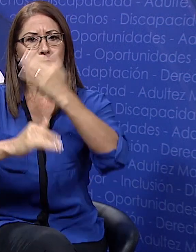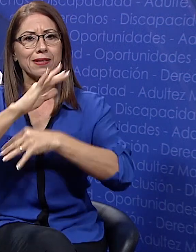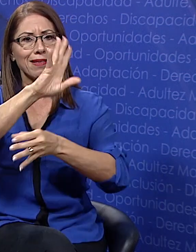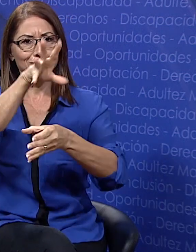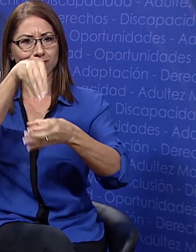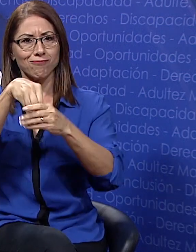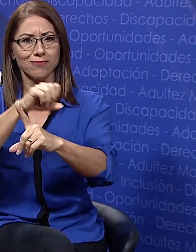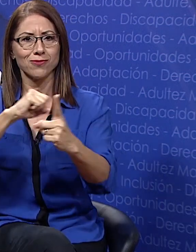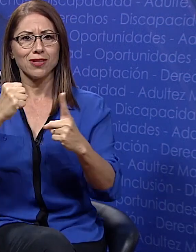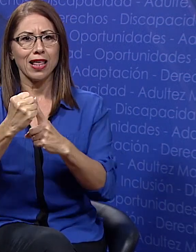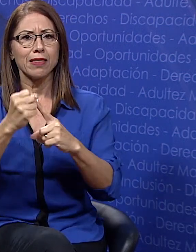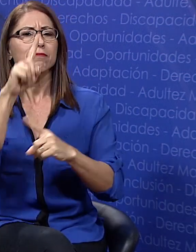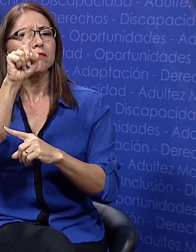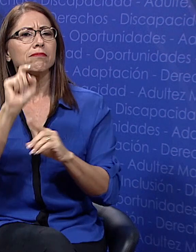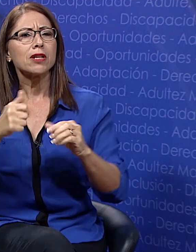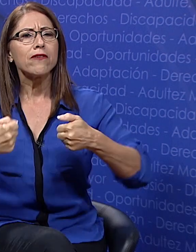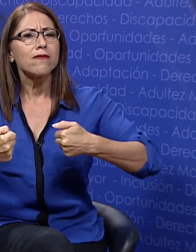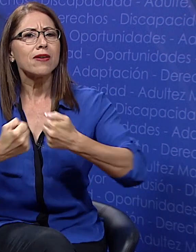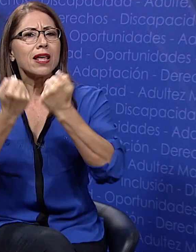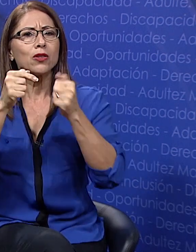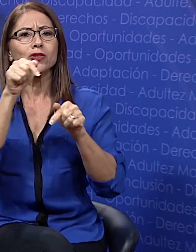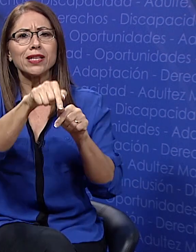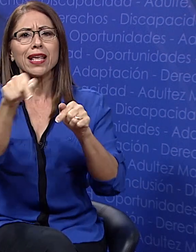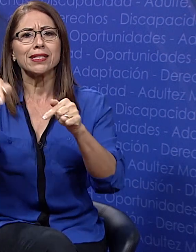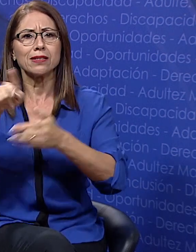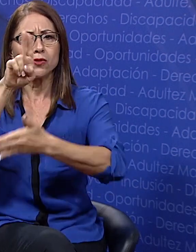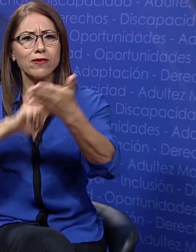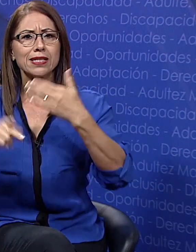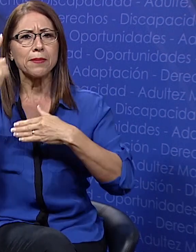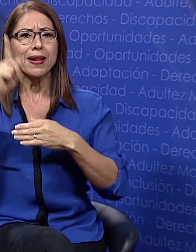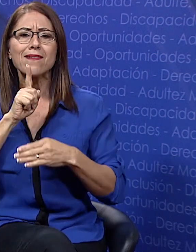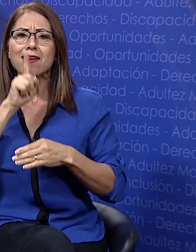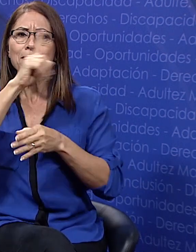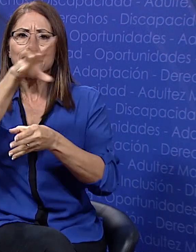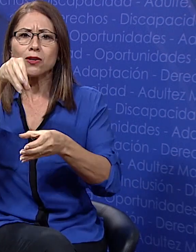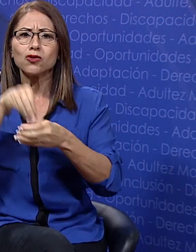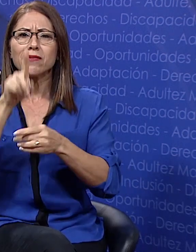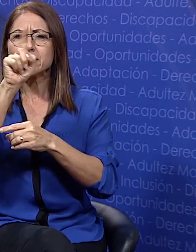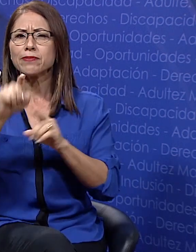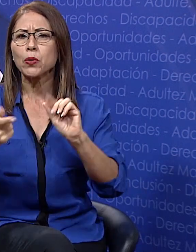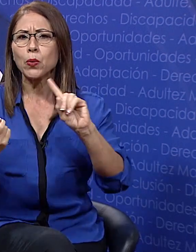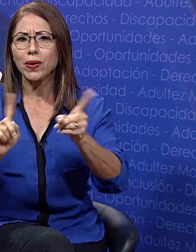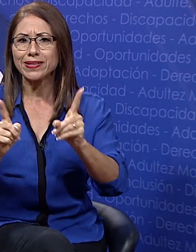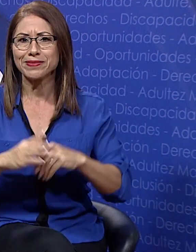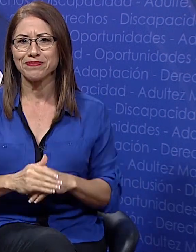con discapacidad. ¿Qué retos tienen estas casas de estudio para ser realmente inclusivas?